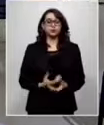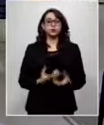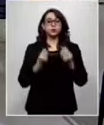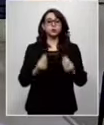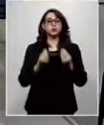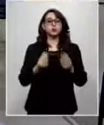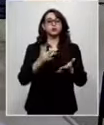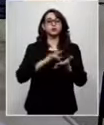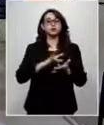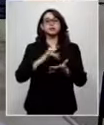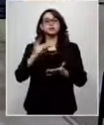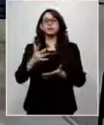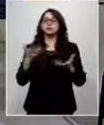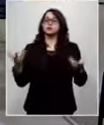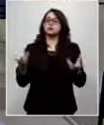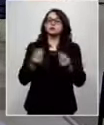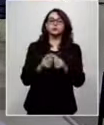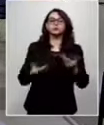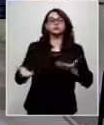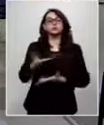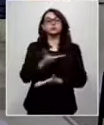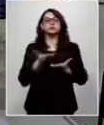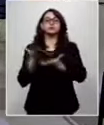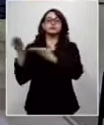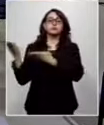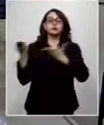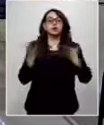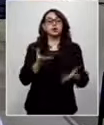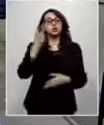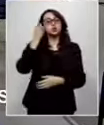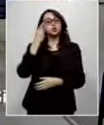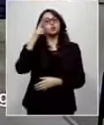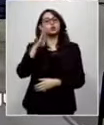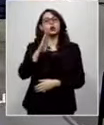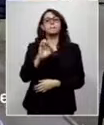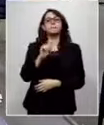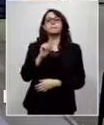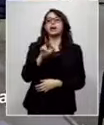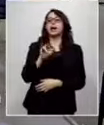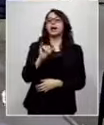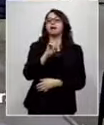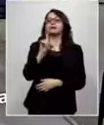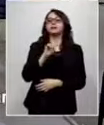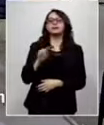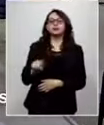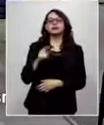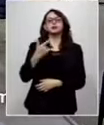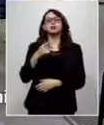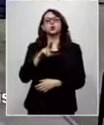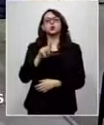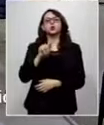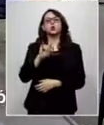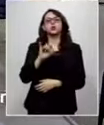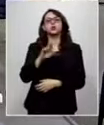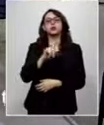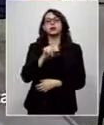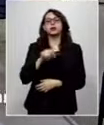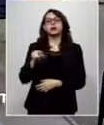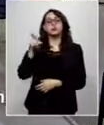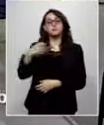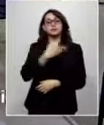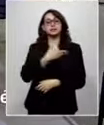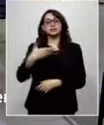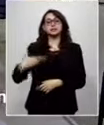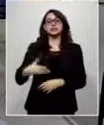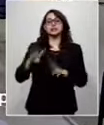Agradecemos esta colaboración e invitamos a la doctora Beatriz Gutiérrez Müller, presidenta del Consejo Ciudadano de la Memoria Histórica